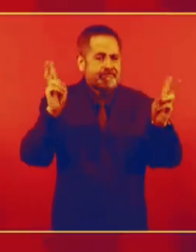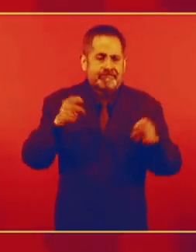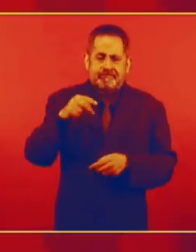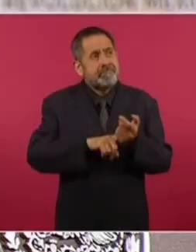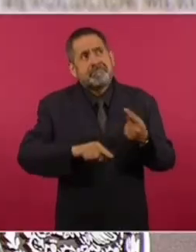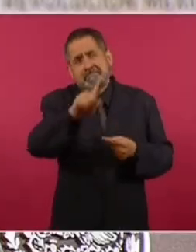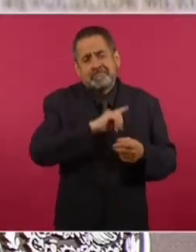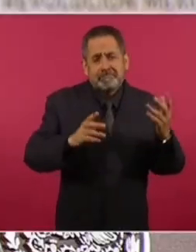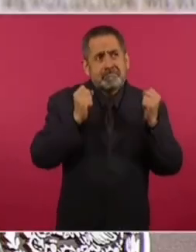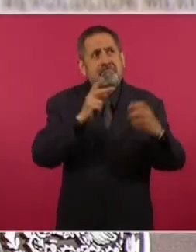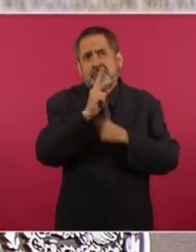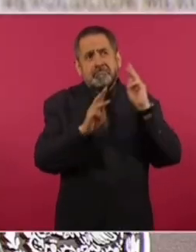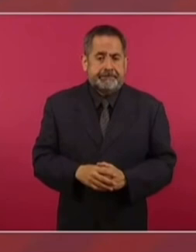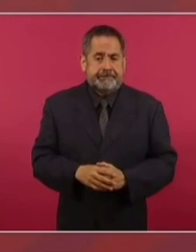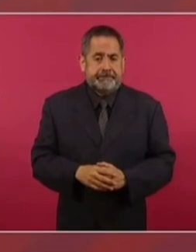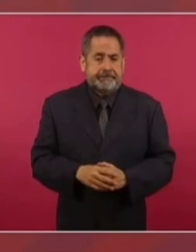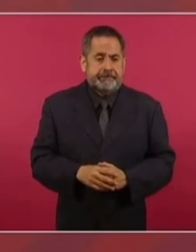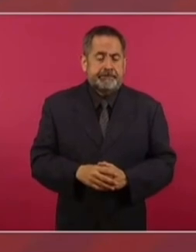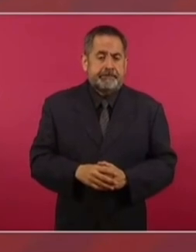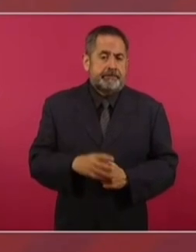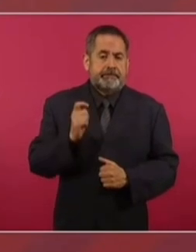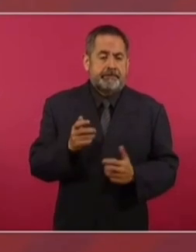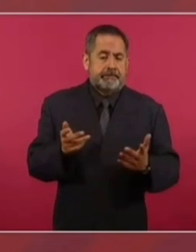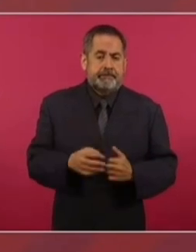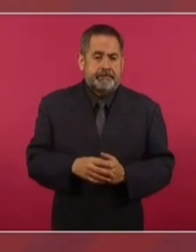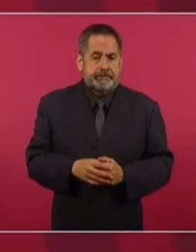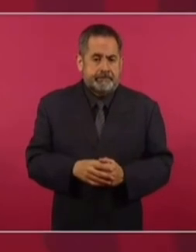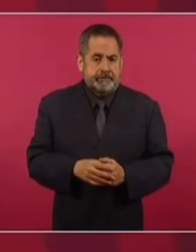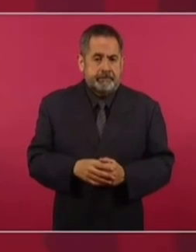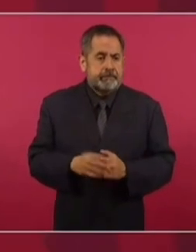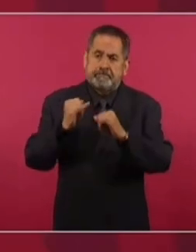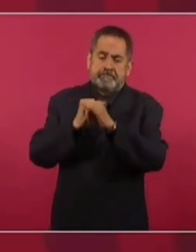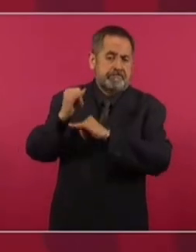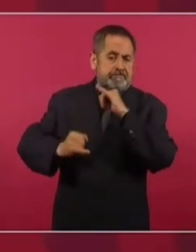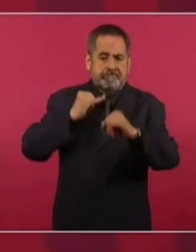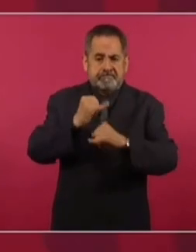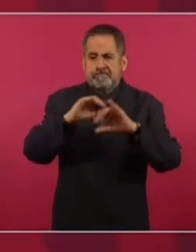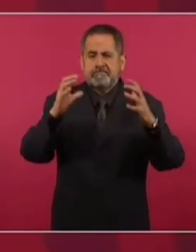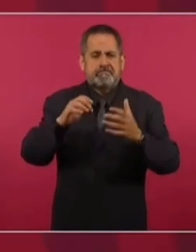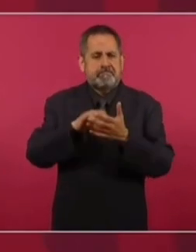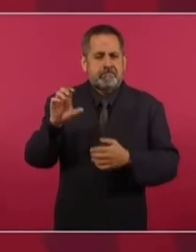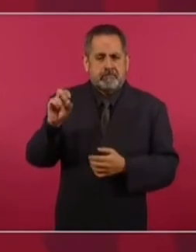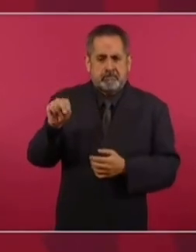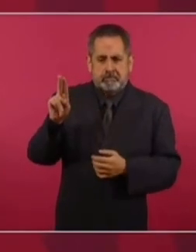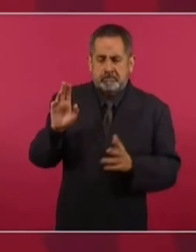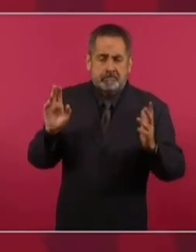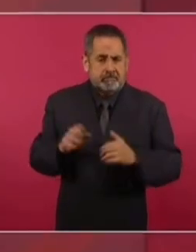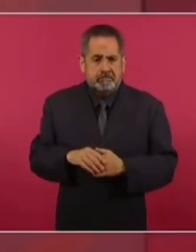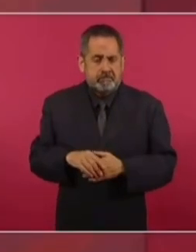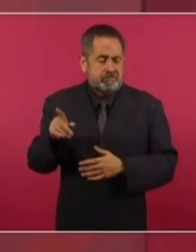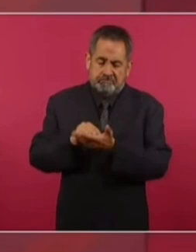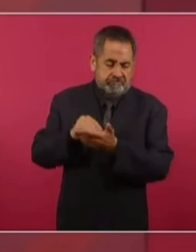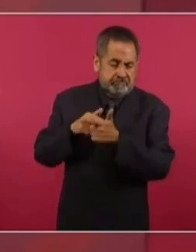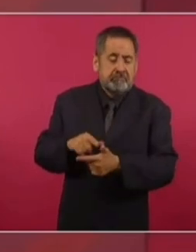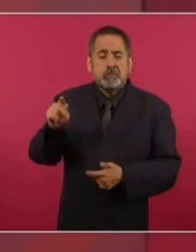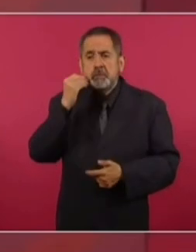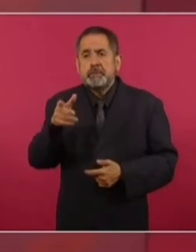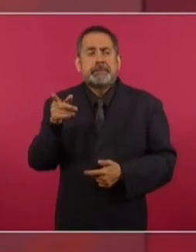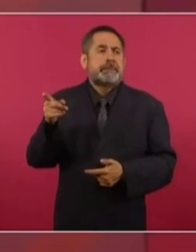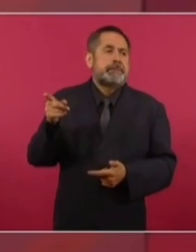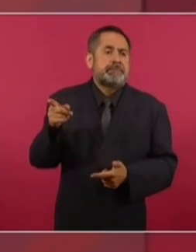llamado neoliberalismo en varios países del mundo. Y los organismos internacionales, como la ONU, no han querido